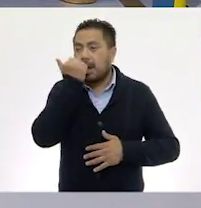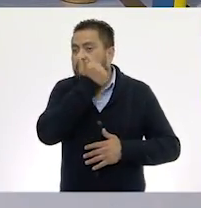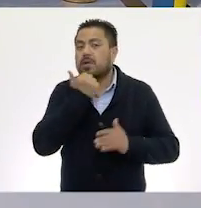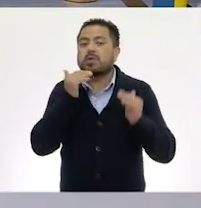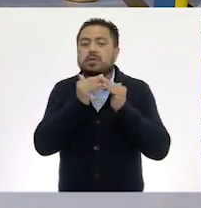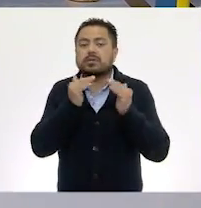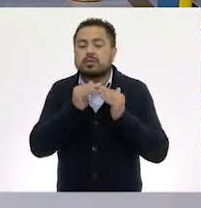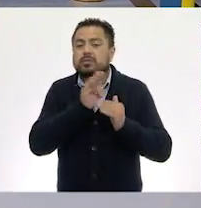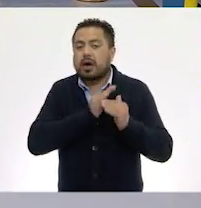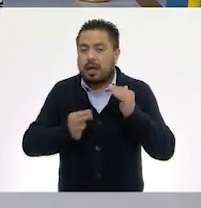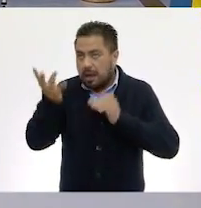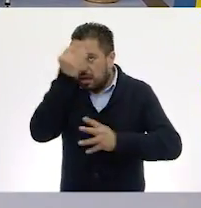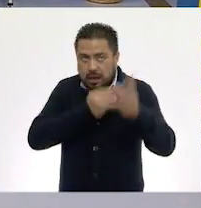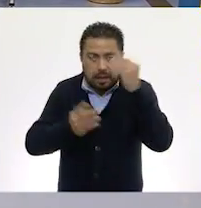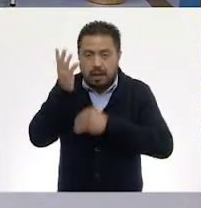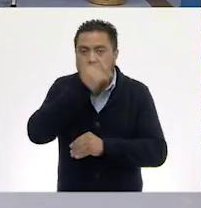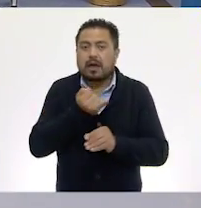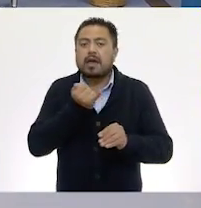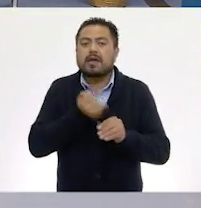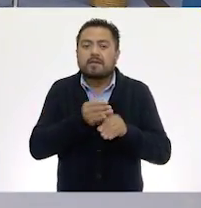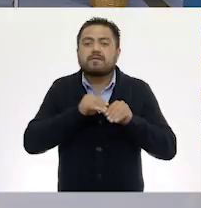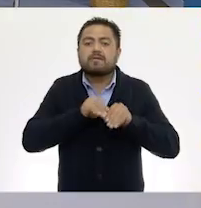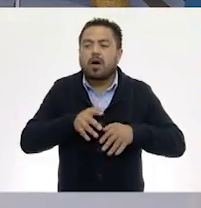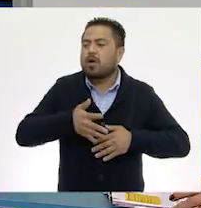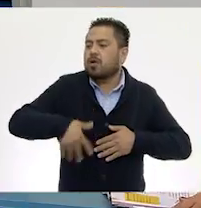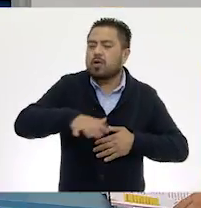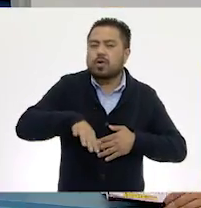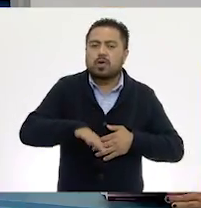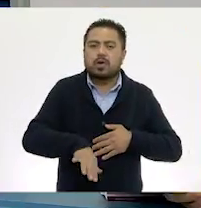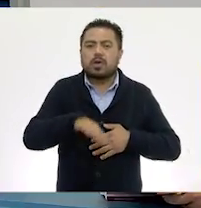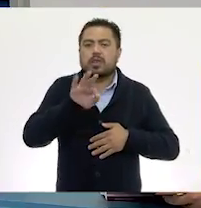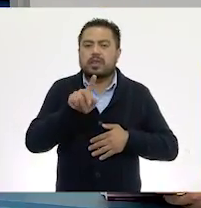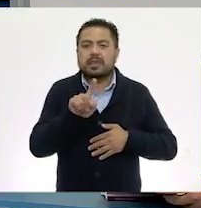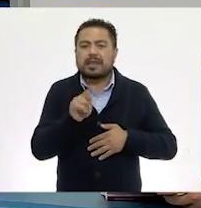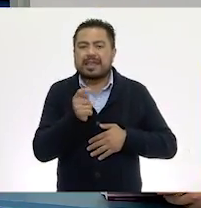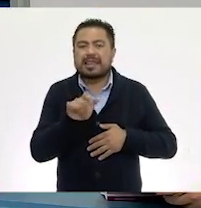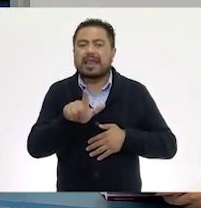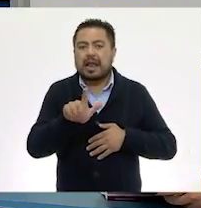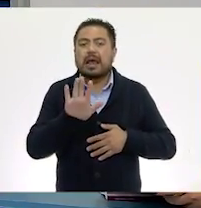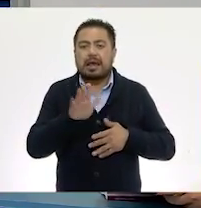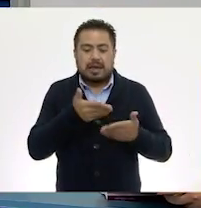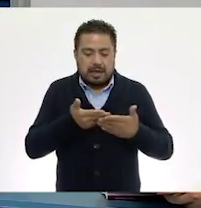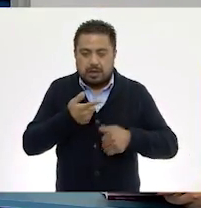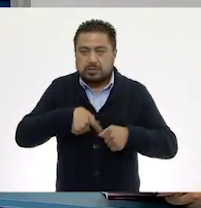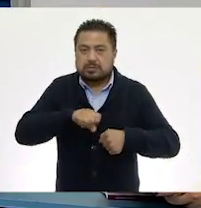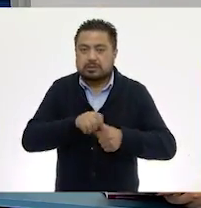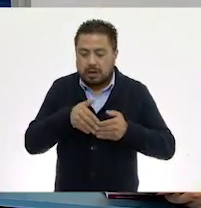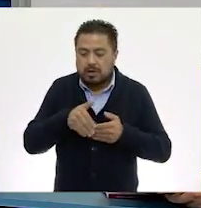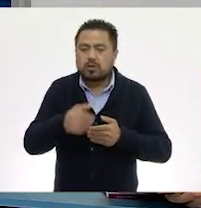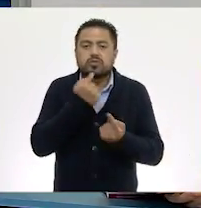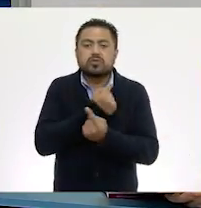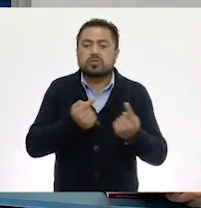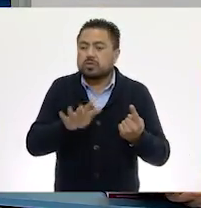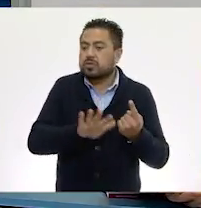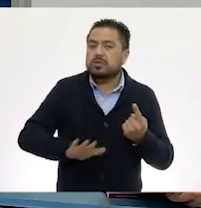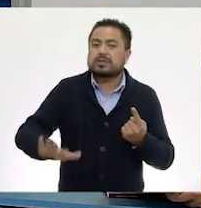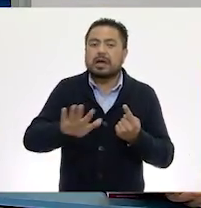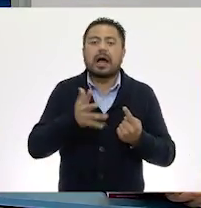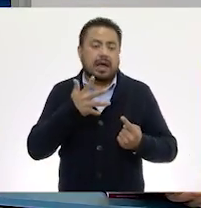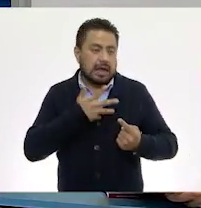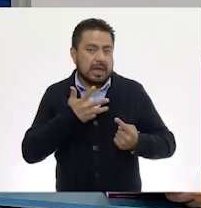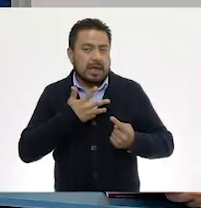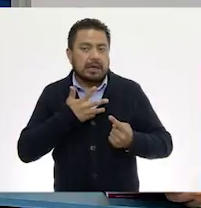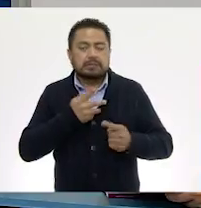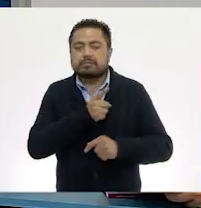casa, aprendan a buscar la información de manera digital. En estas semanas, muchos niños y niñas han tenido